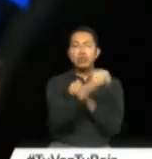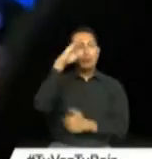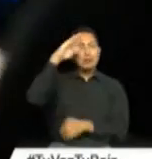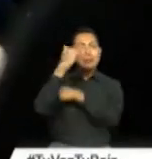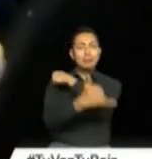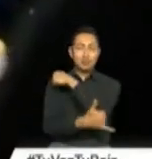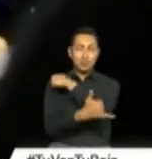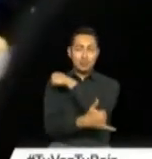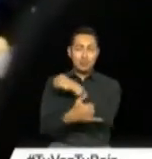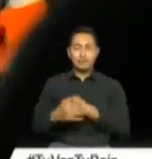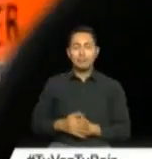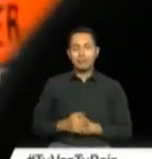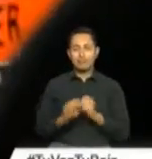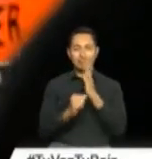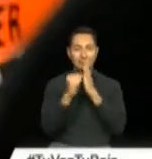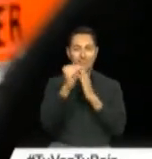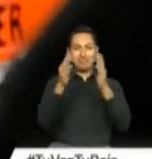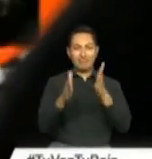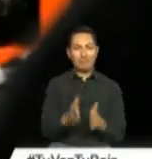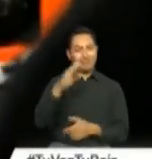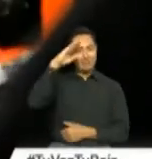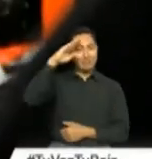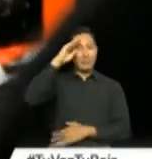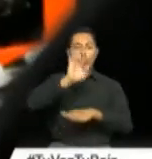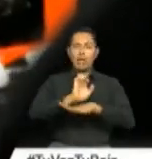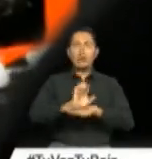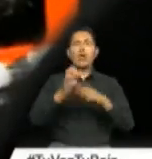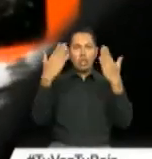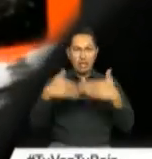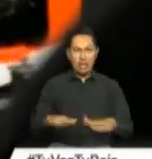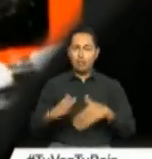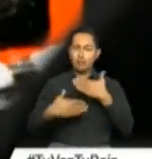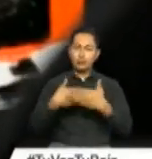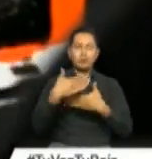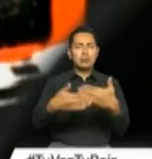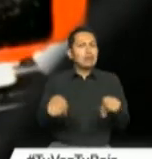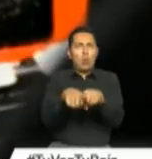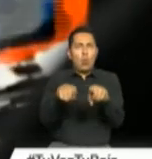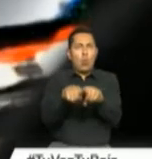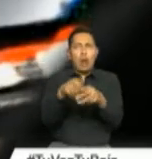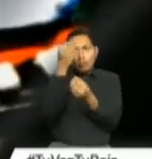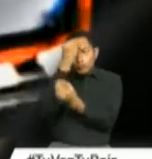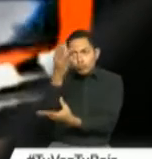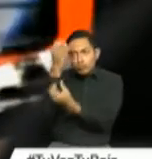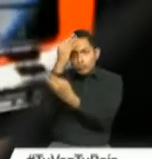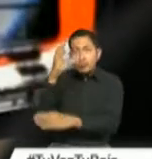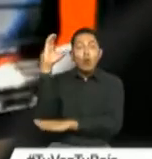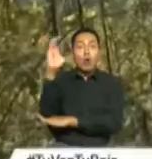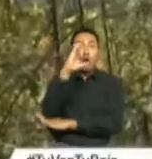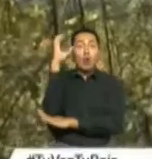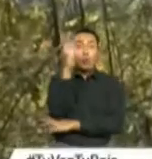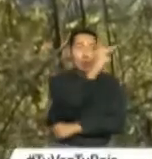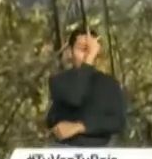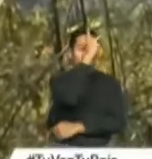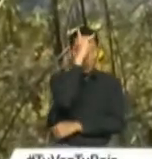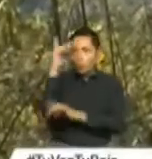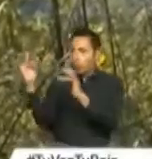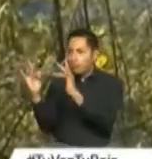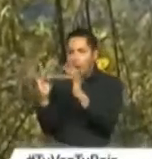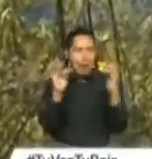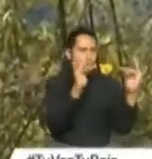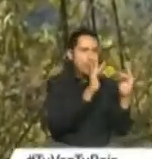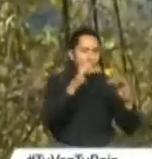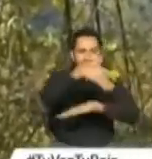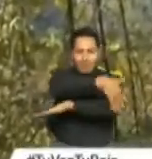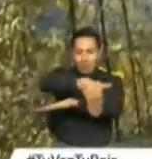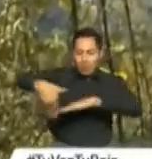Navas, Ecuador ya cumple con un proceso similar en la transferencia de información con la policía de Colombia y Perú, países con los que comparte frontera,